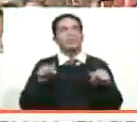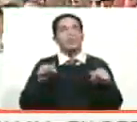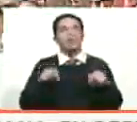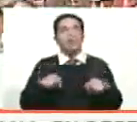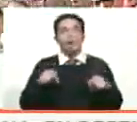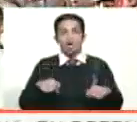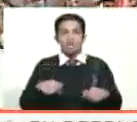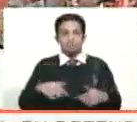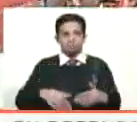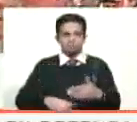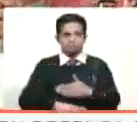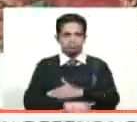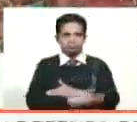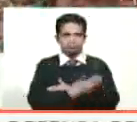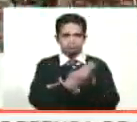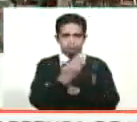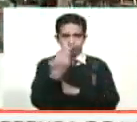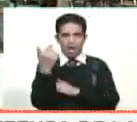amaneciendo en Venezuela,